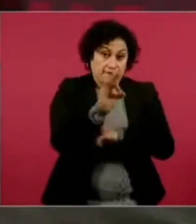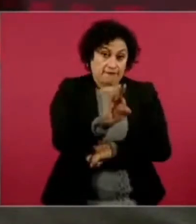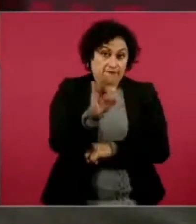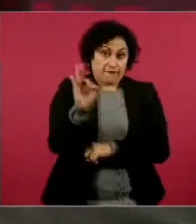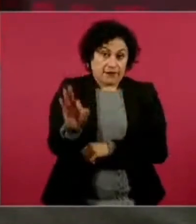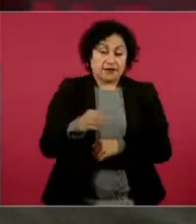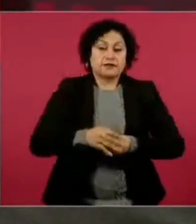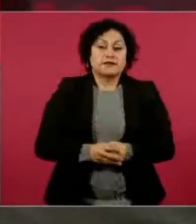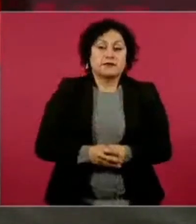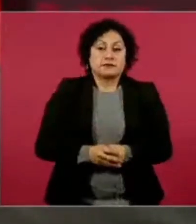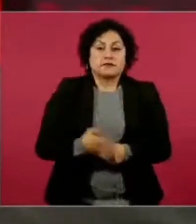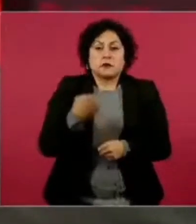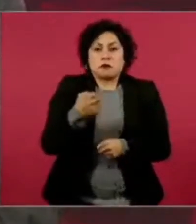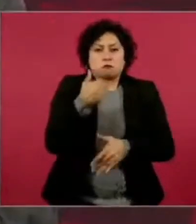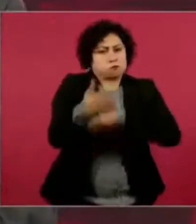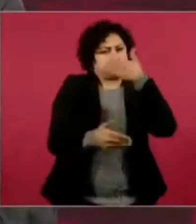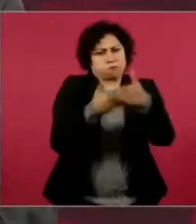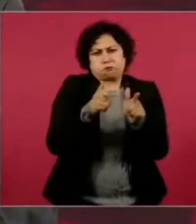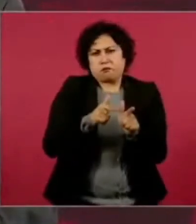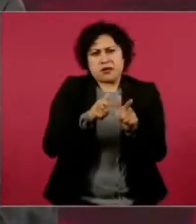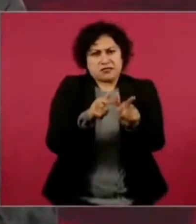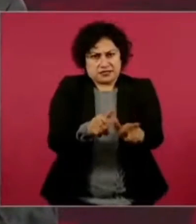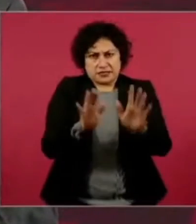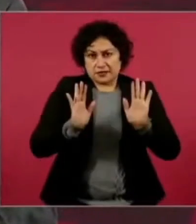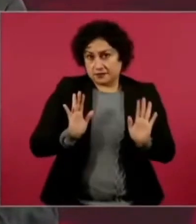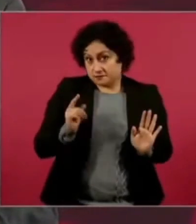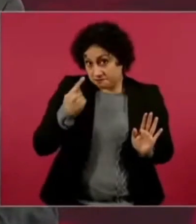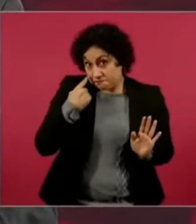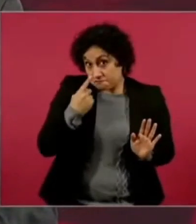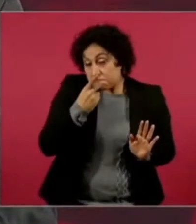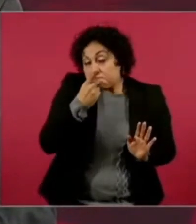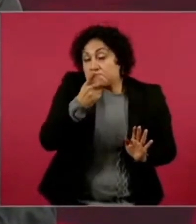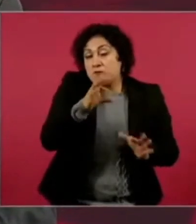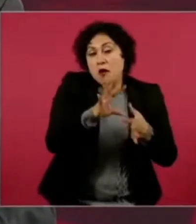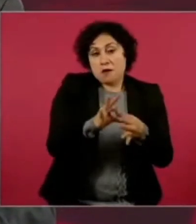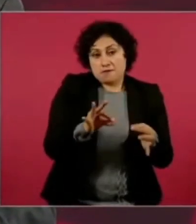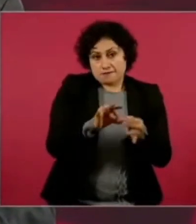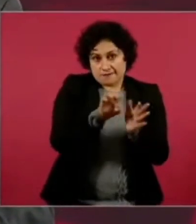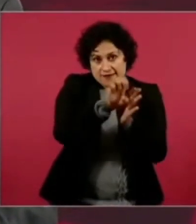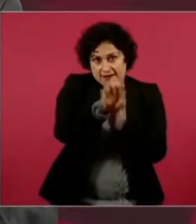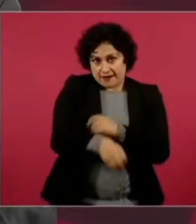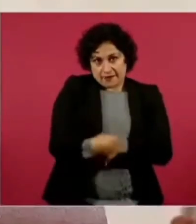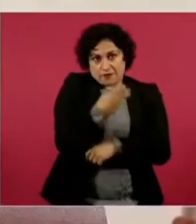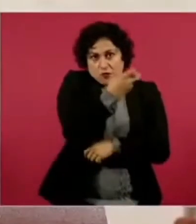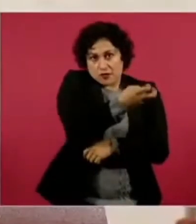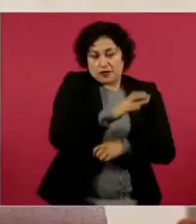Y eso no se detiene. Por ponerles un ejemplo, pues, o sea, hay agua,